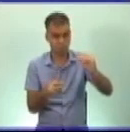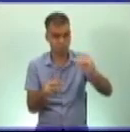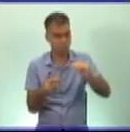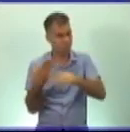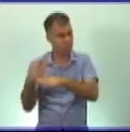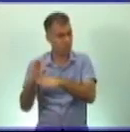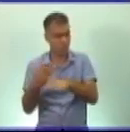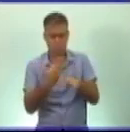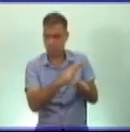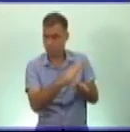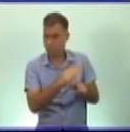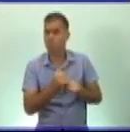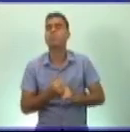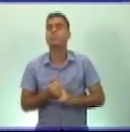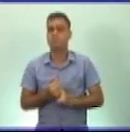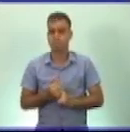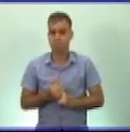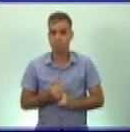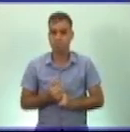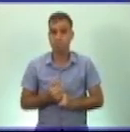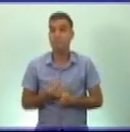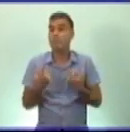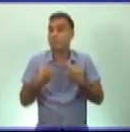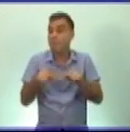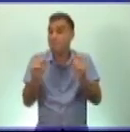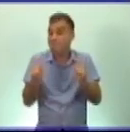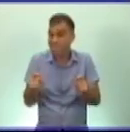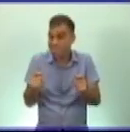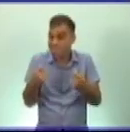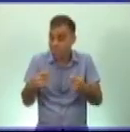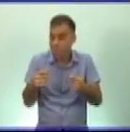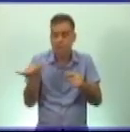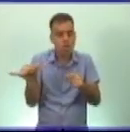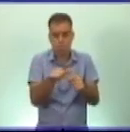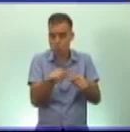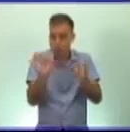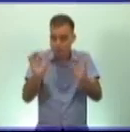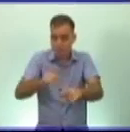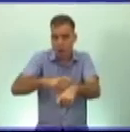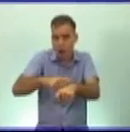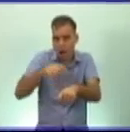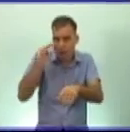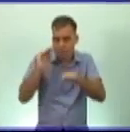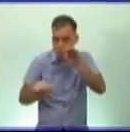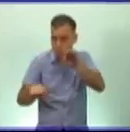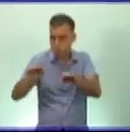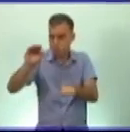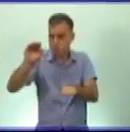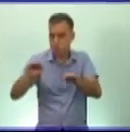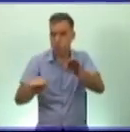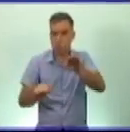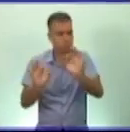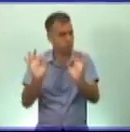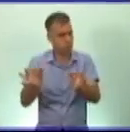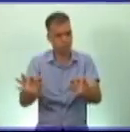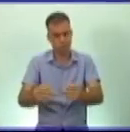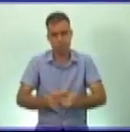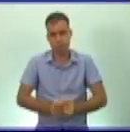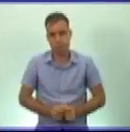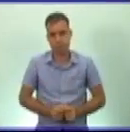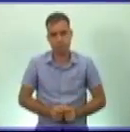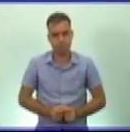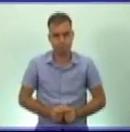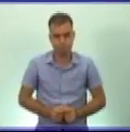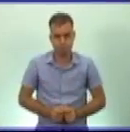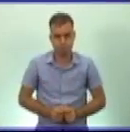que tienen que ocurrir los dos. Hay pérdida y ganancia. Una se oxida y la otra se reduce. Y esta